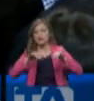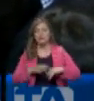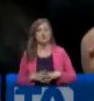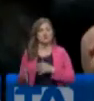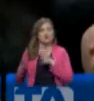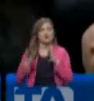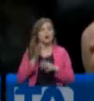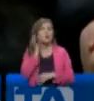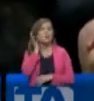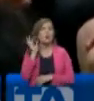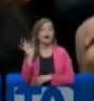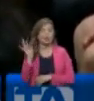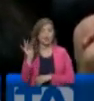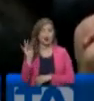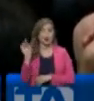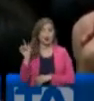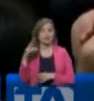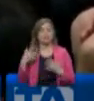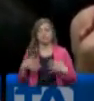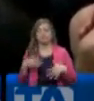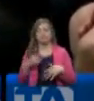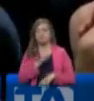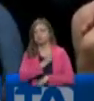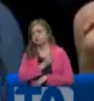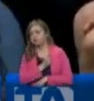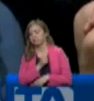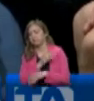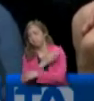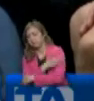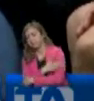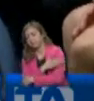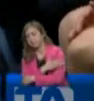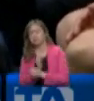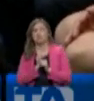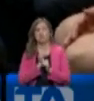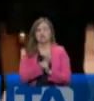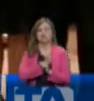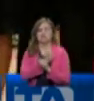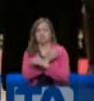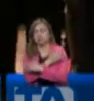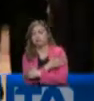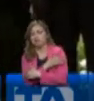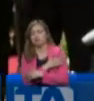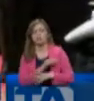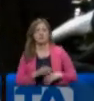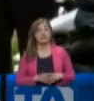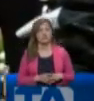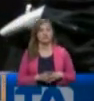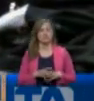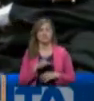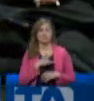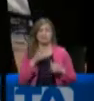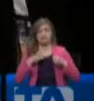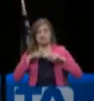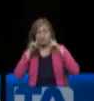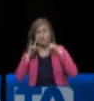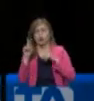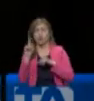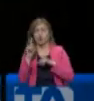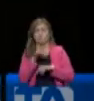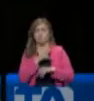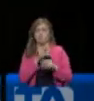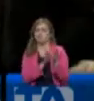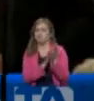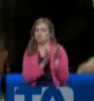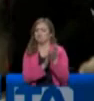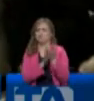recibió cientos de condolencias de los presentes y, lejos de ser un acto triste, se convirtió en la ocasión propicia para exaltar